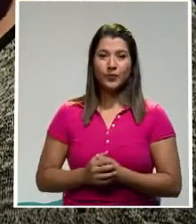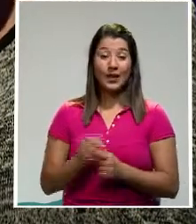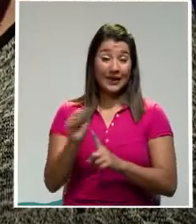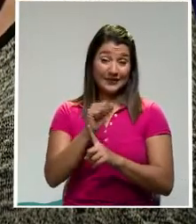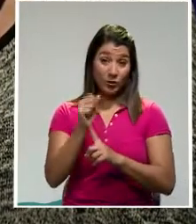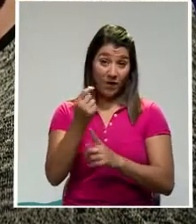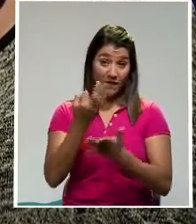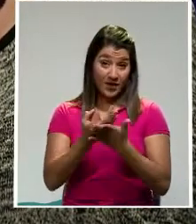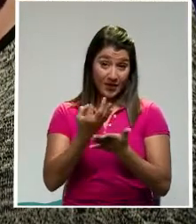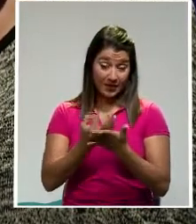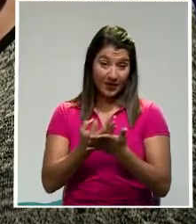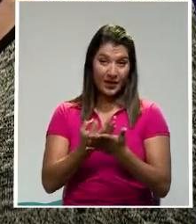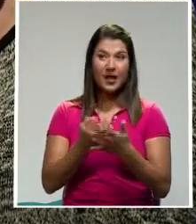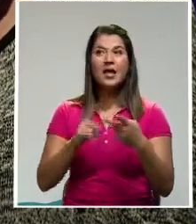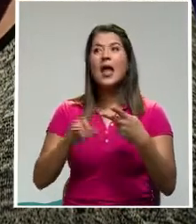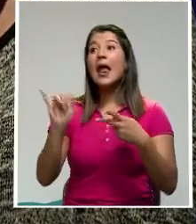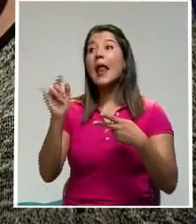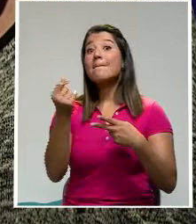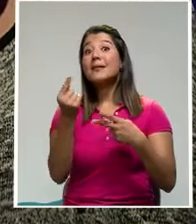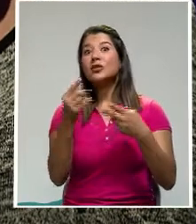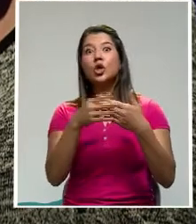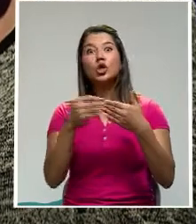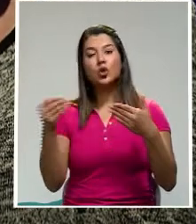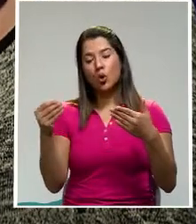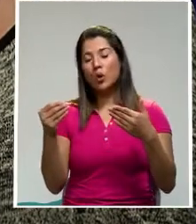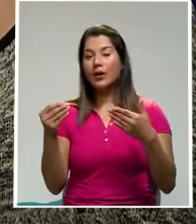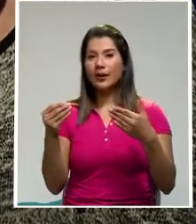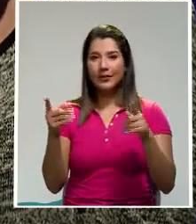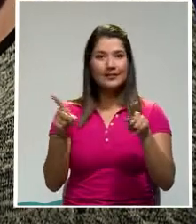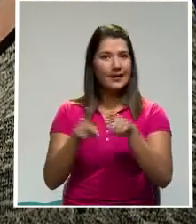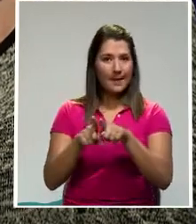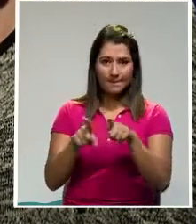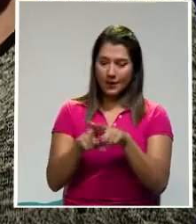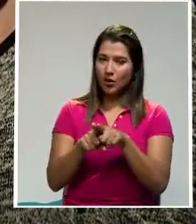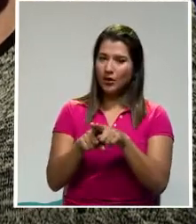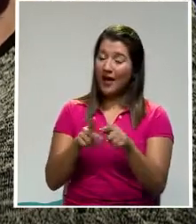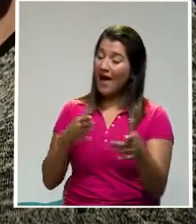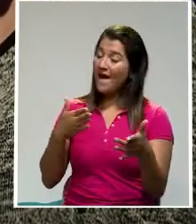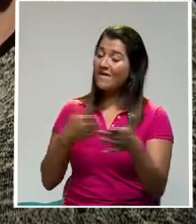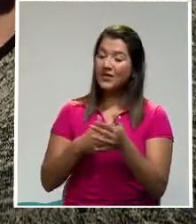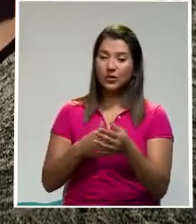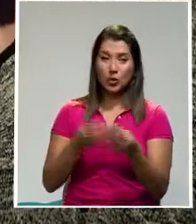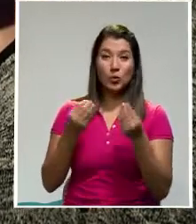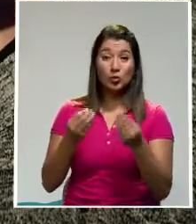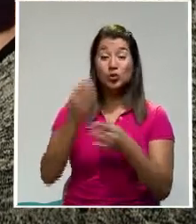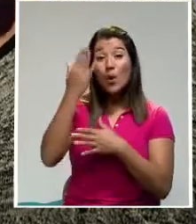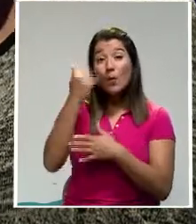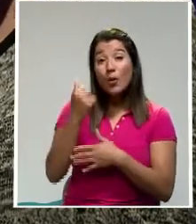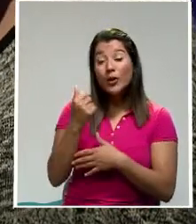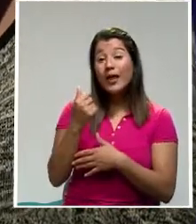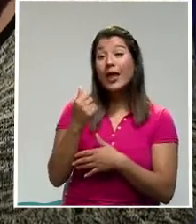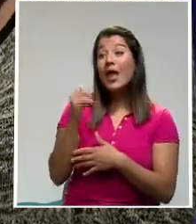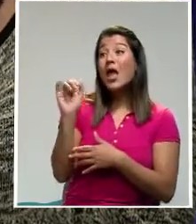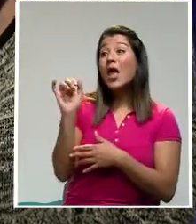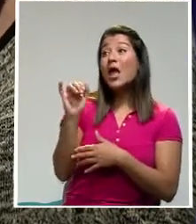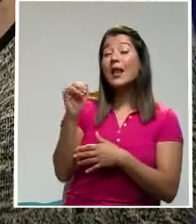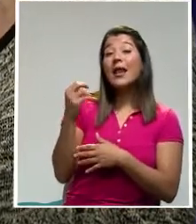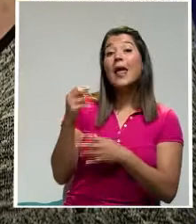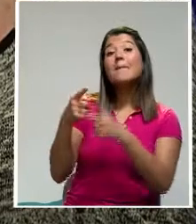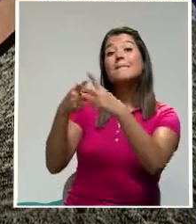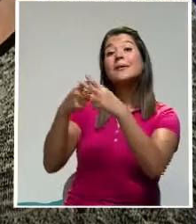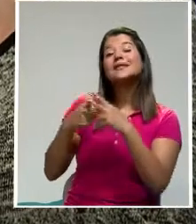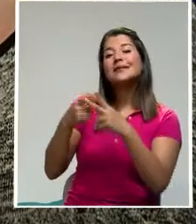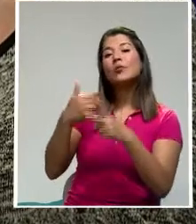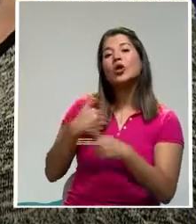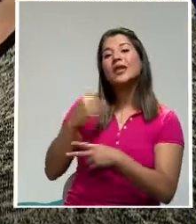El tipo cambiario definitivamente nos golpea muy duro, porque una gran parte de la deuda del ICE está